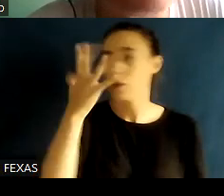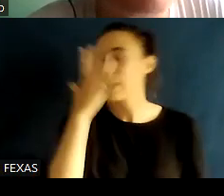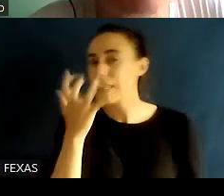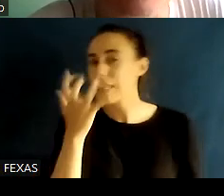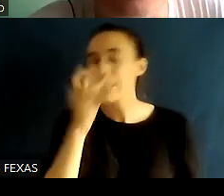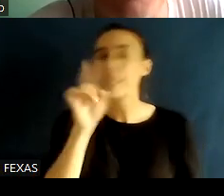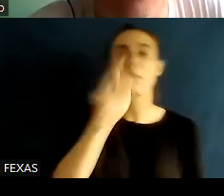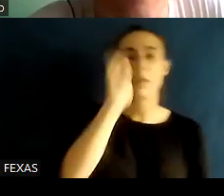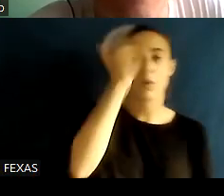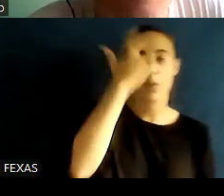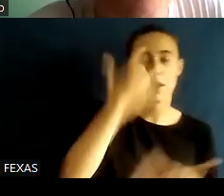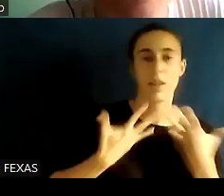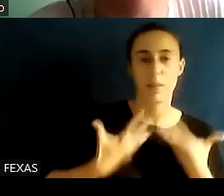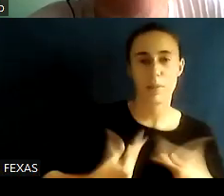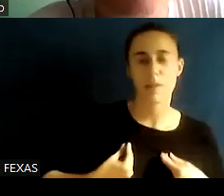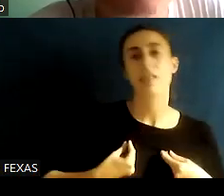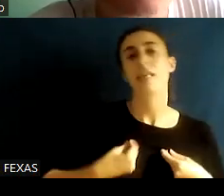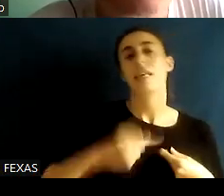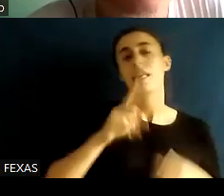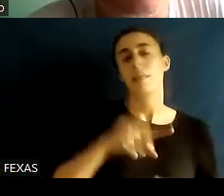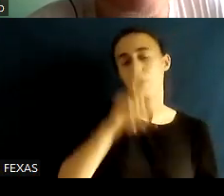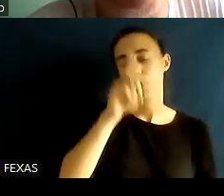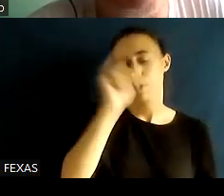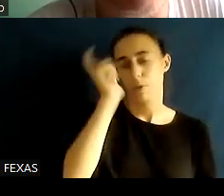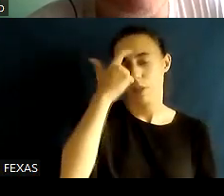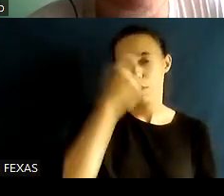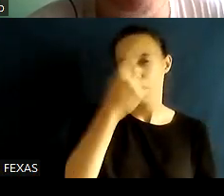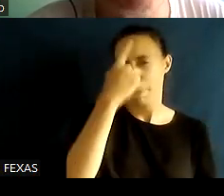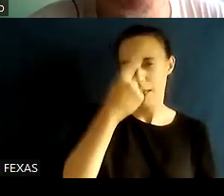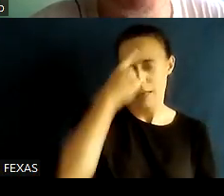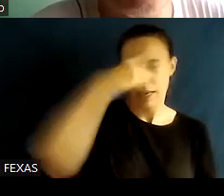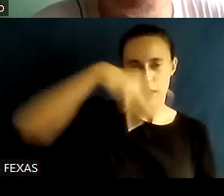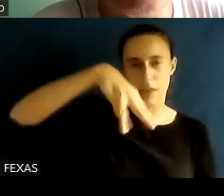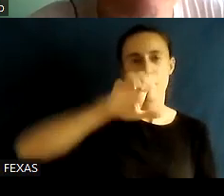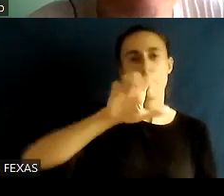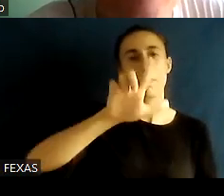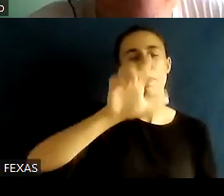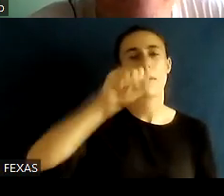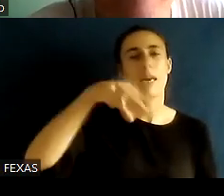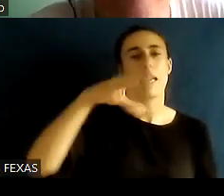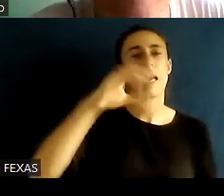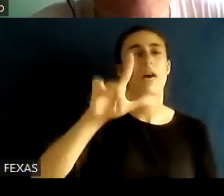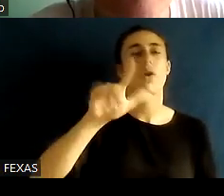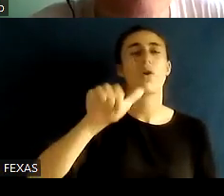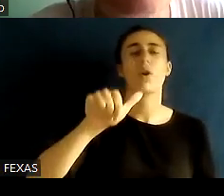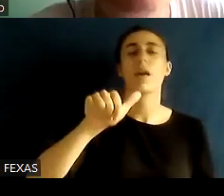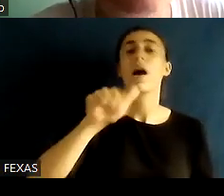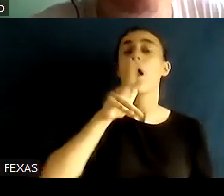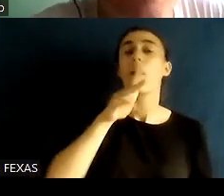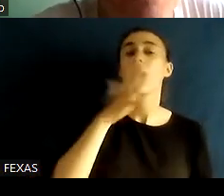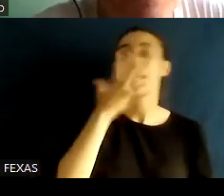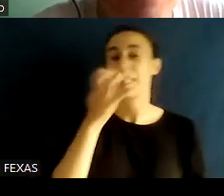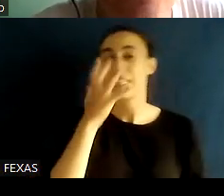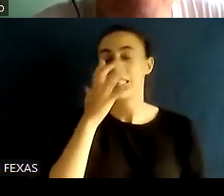depresión, el concepto de melancolía, por ejemplo. Y vamos a hablar un poco de cómo tratar esa tristeza sin llegar a